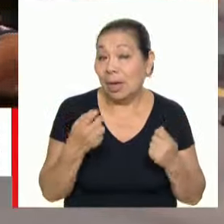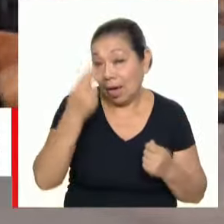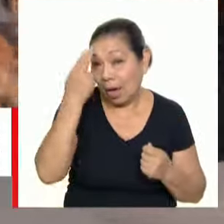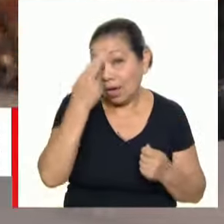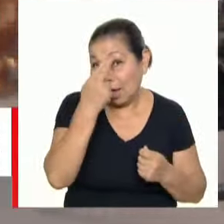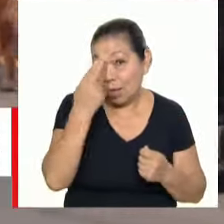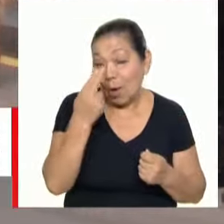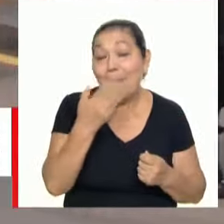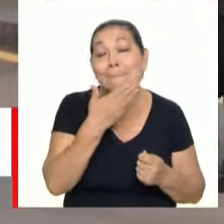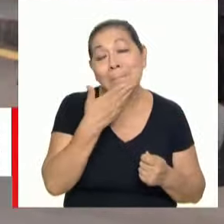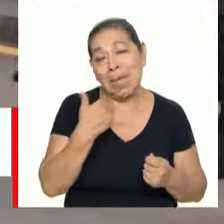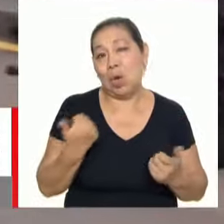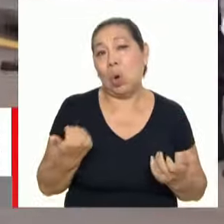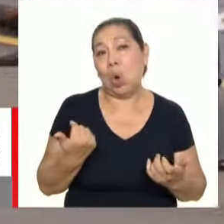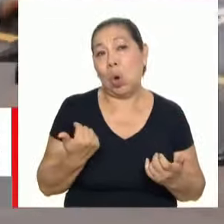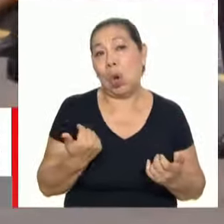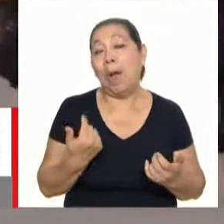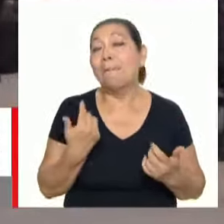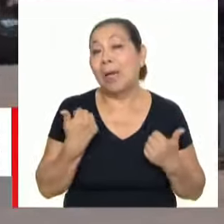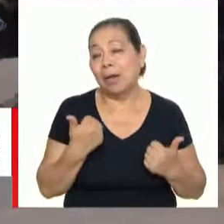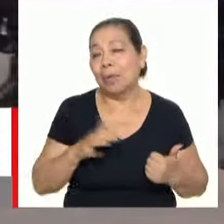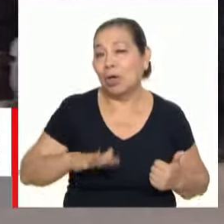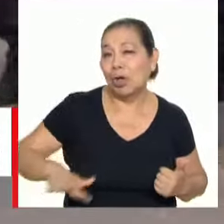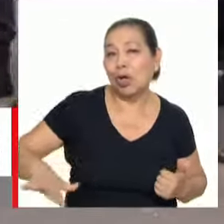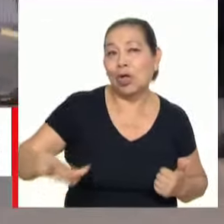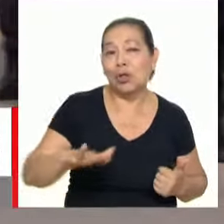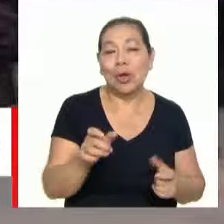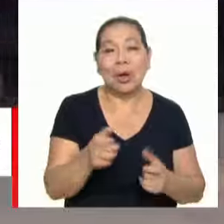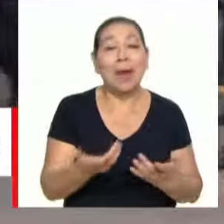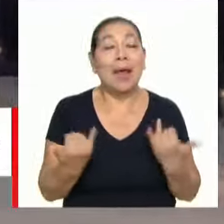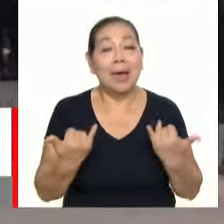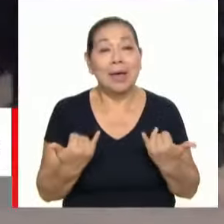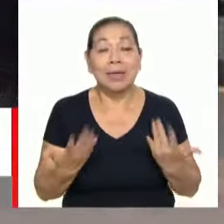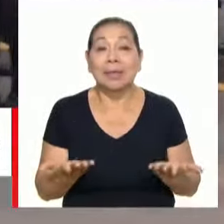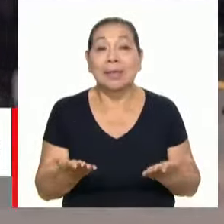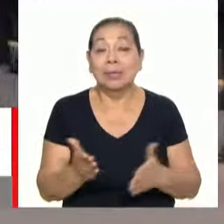se lleve de la mejor manera para el bien de la feligresía, sobre todo que